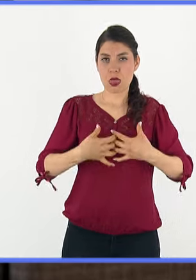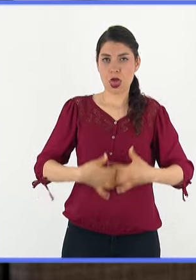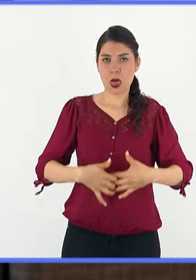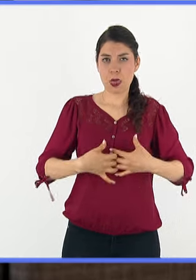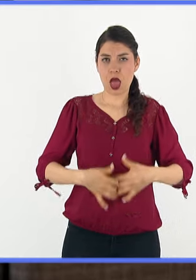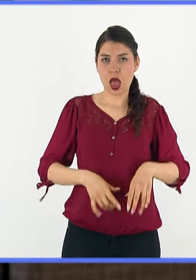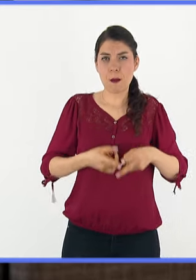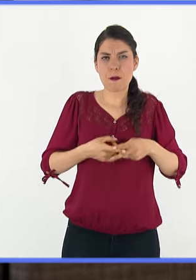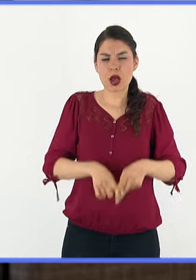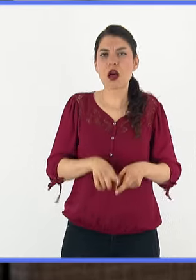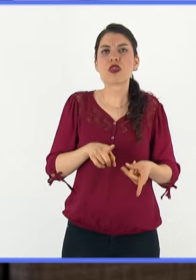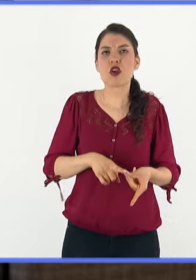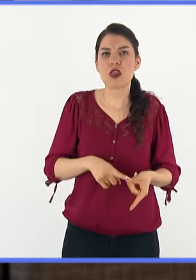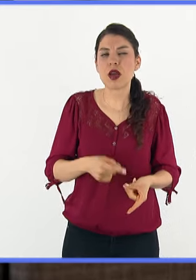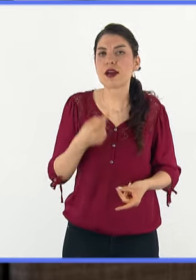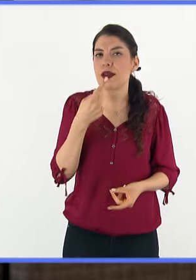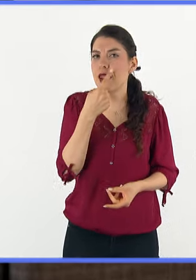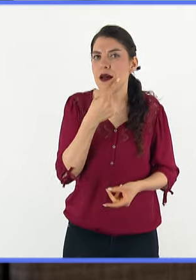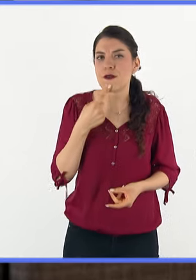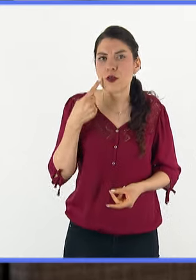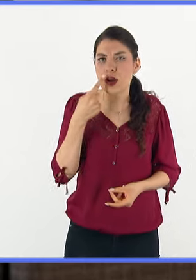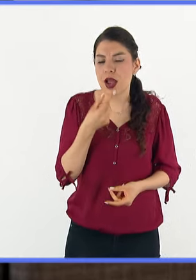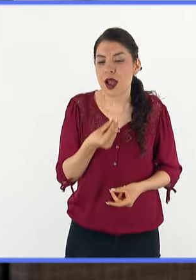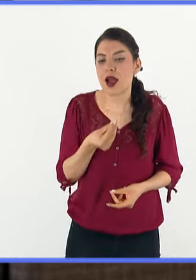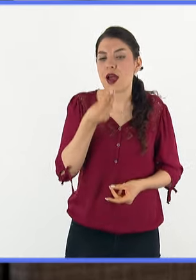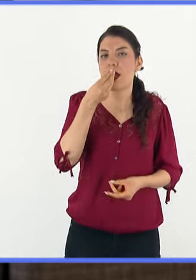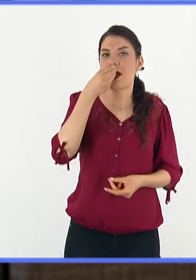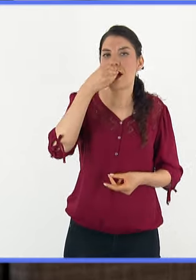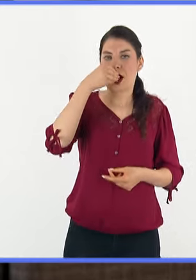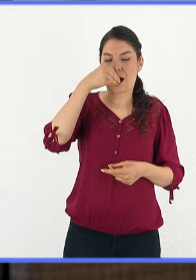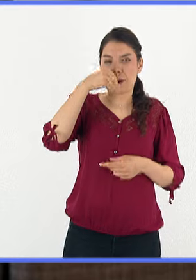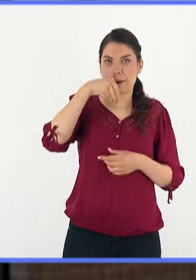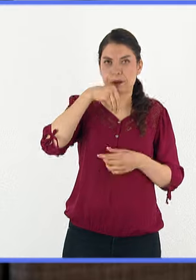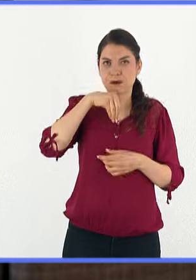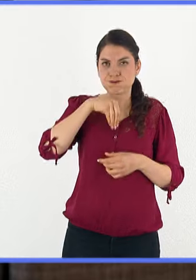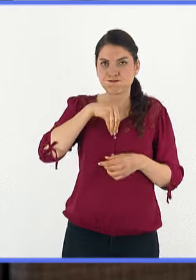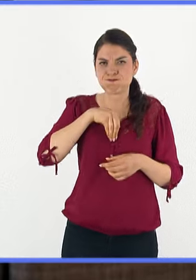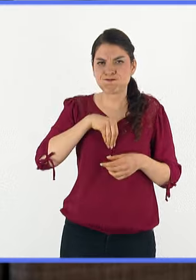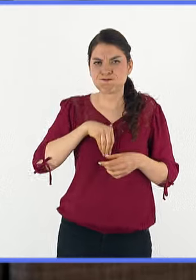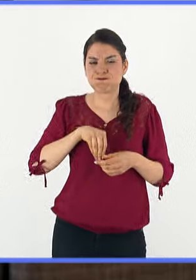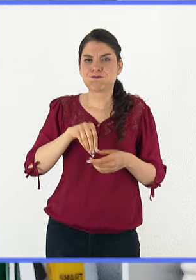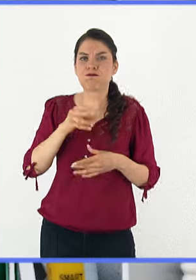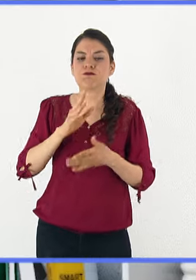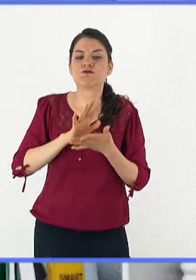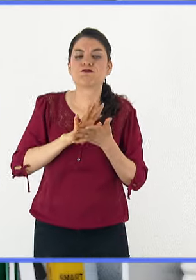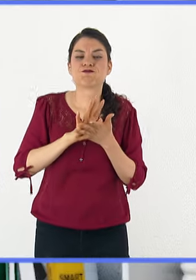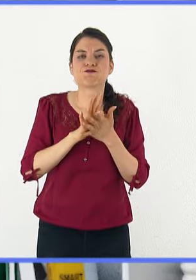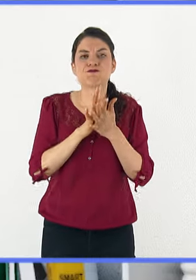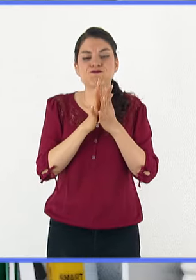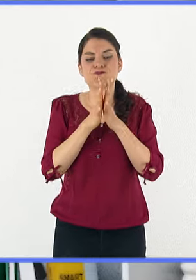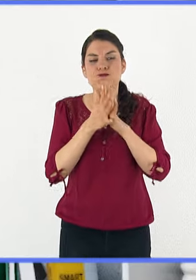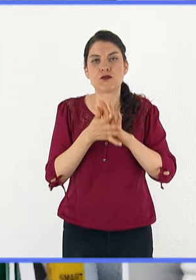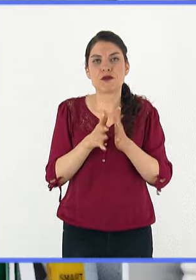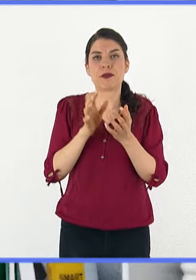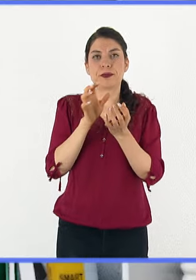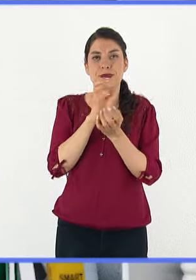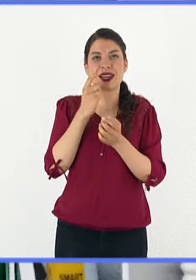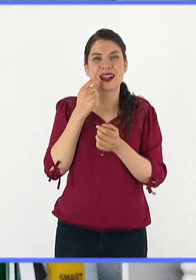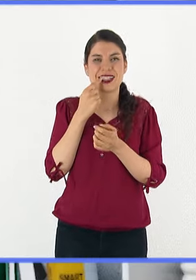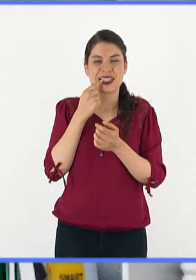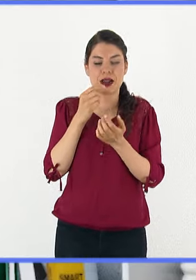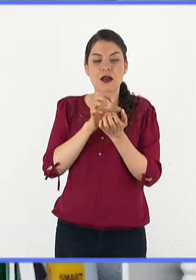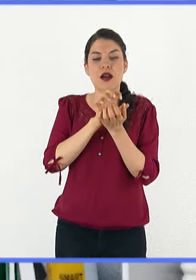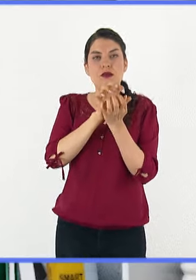este es el primer lugar donde los alimentos comienzan a descomponerse tanto física como químicamente primero los dientes cortan Y